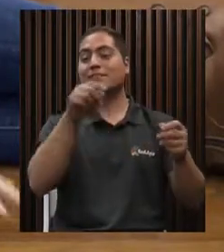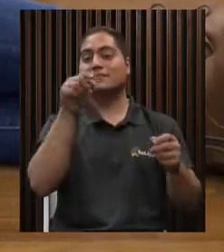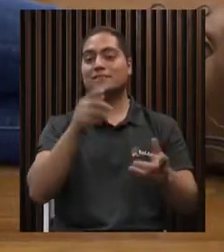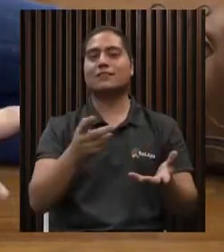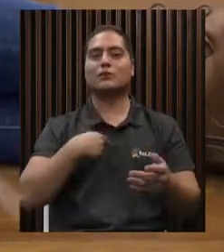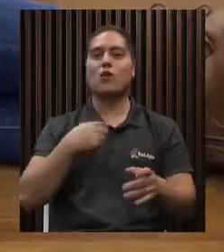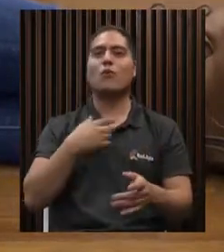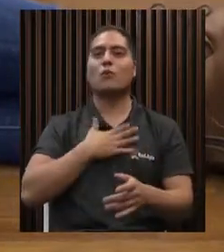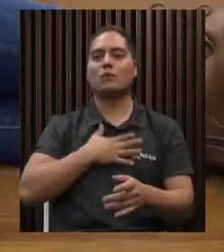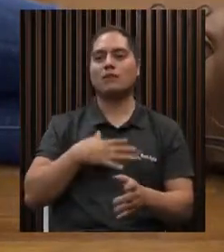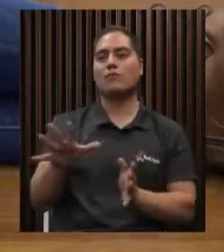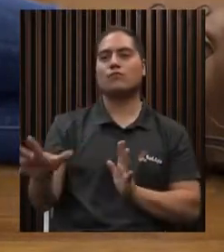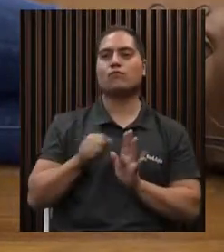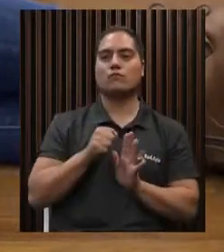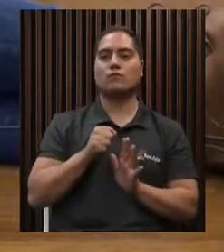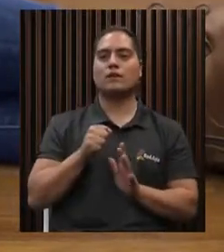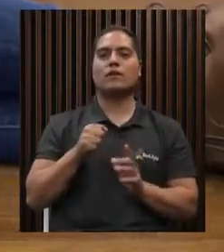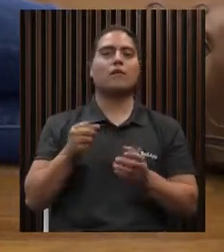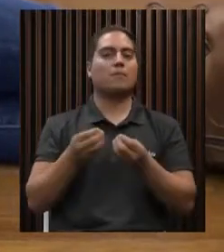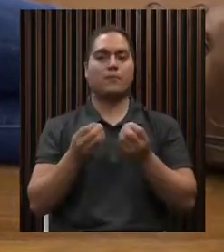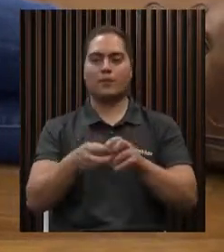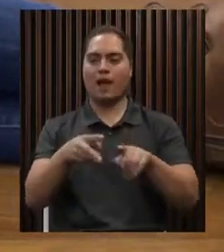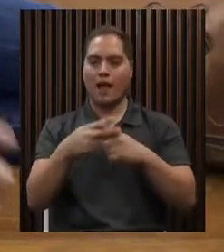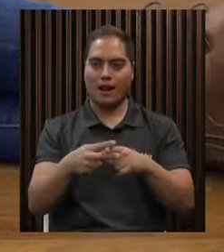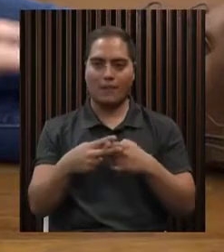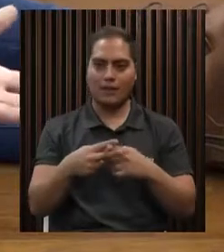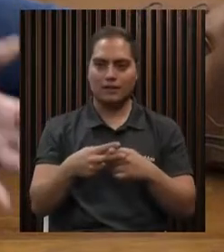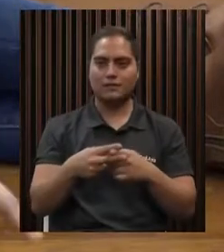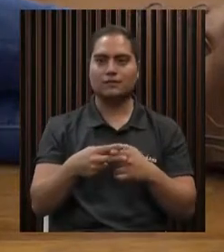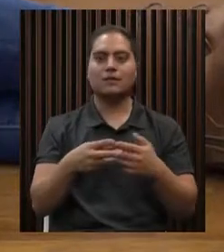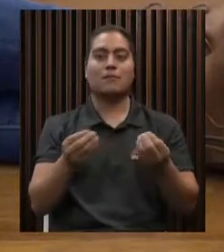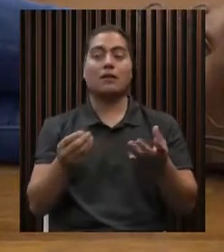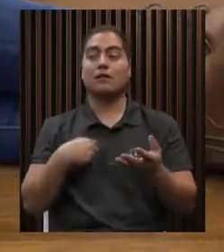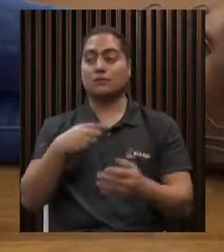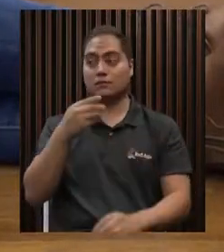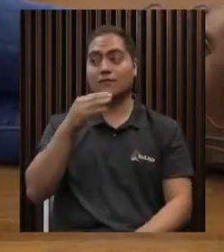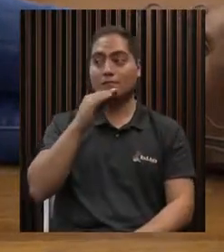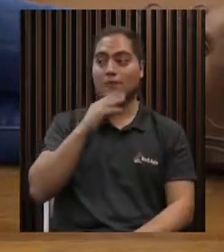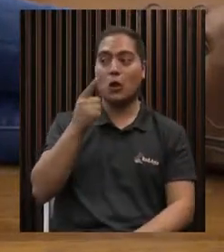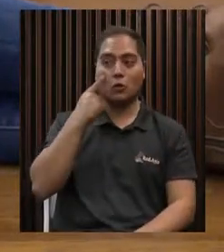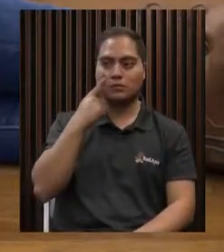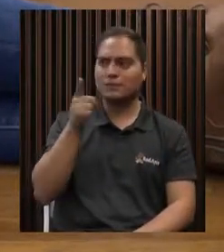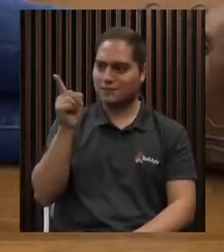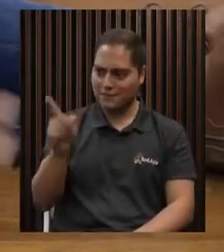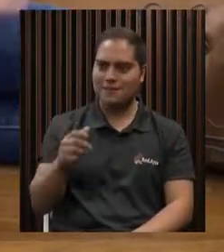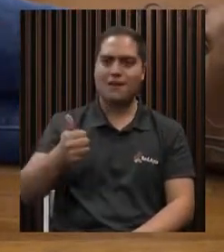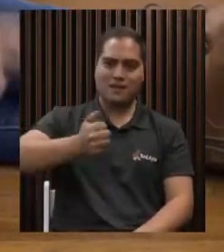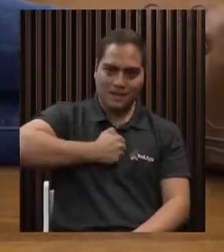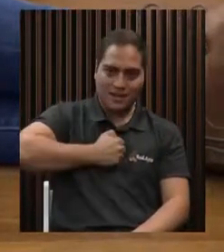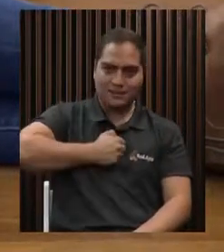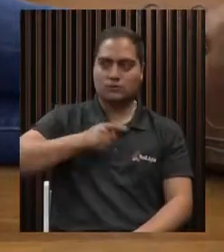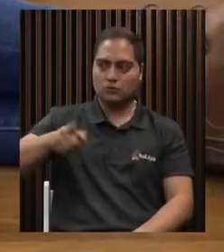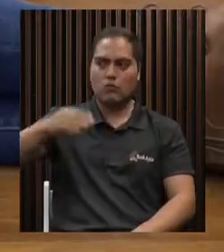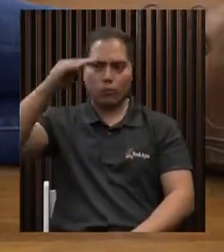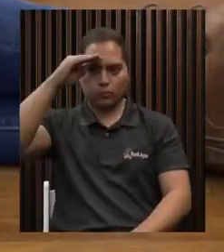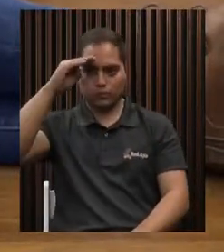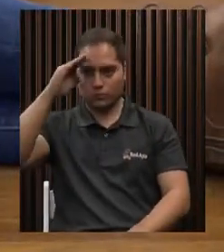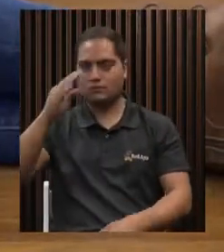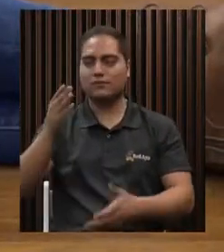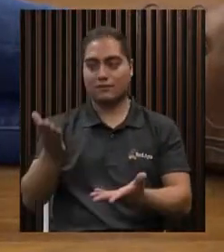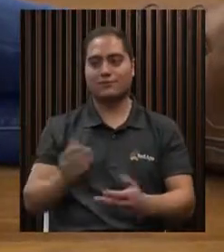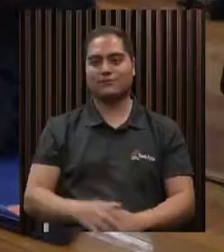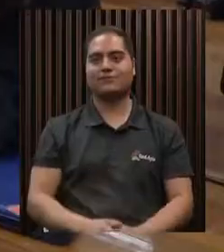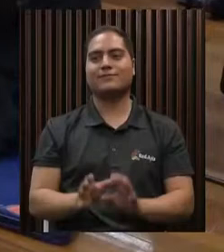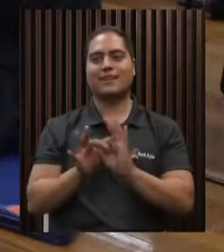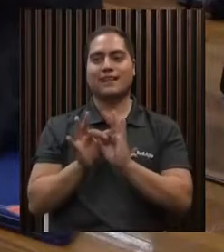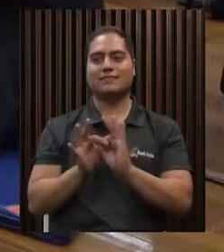adquirir la mayor herramienta posible y también conocer más de ti, de tu síndrome y de tu experiencia. Eso,